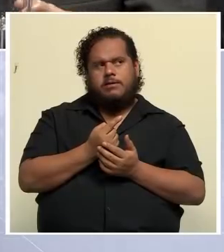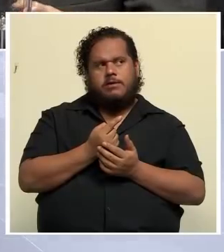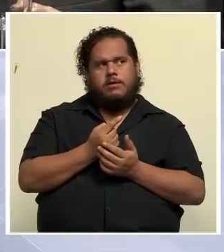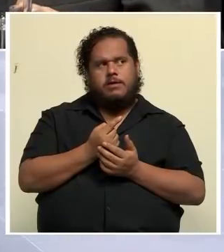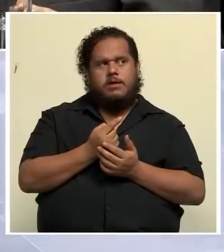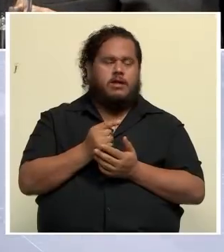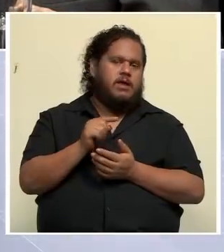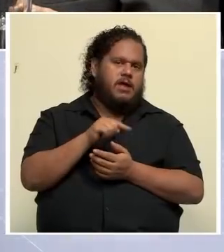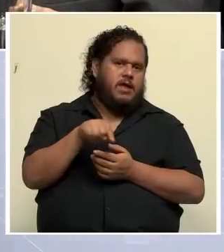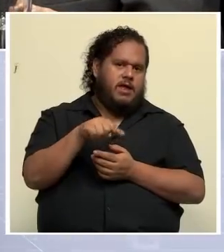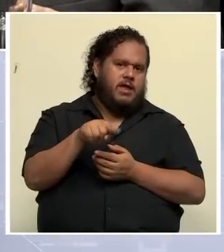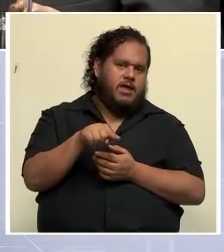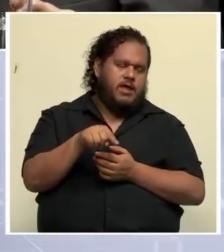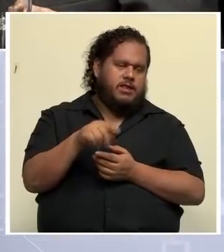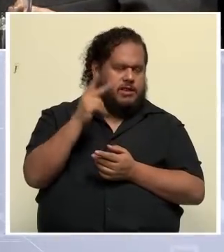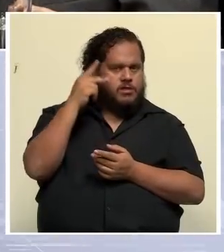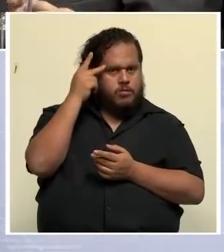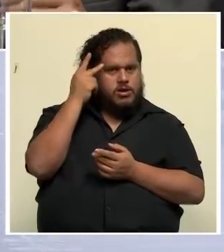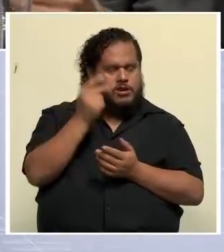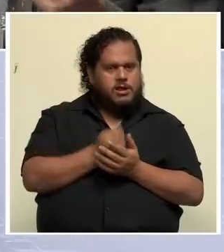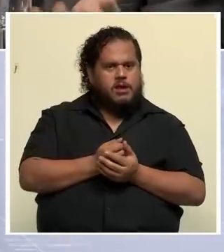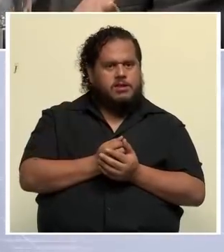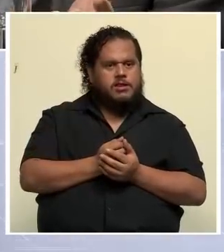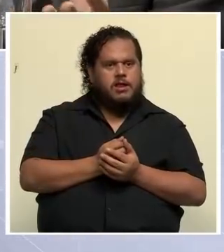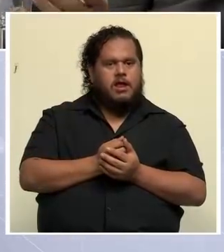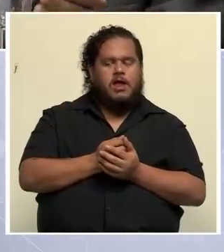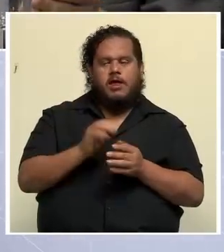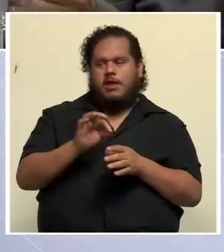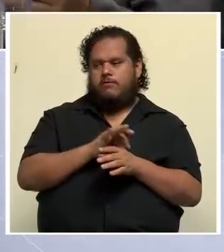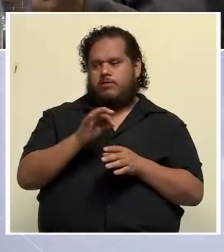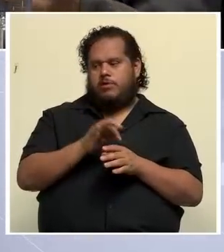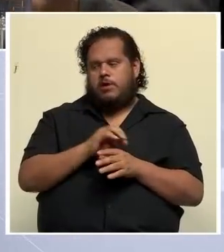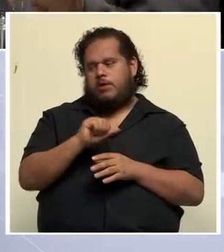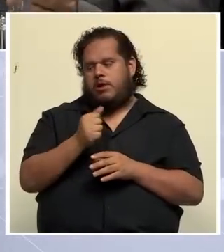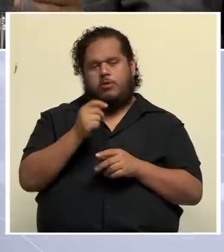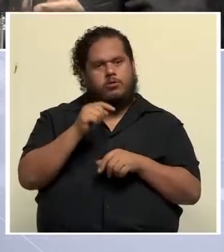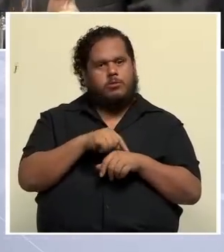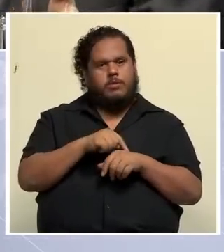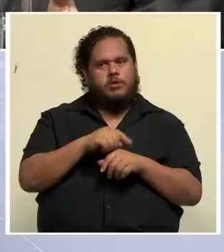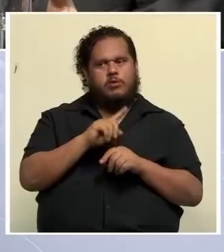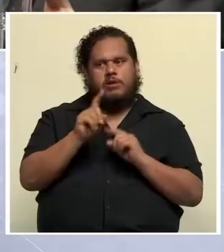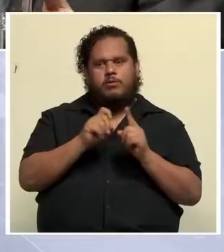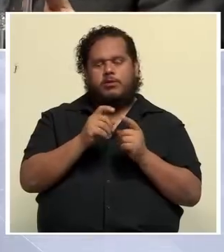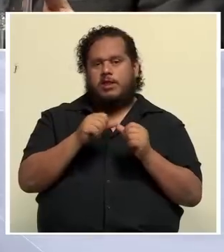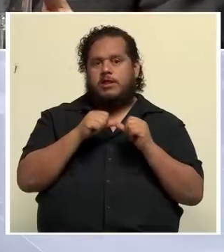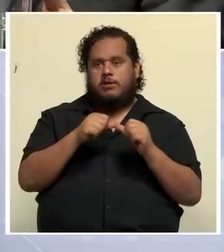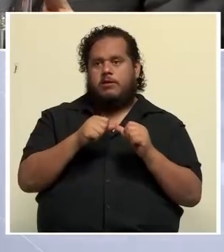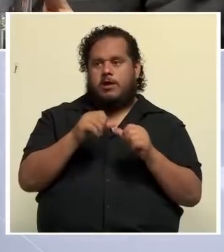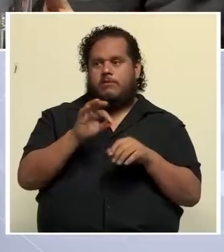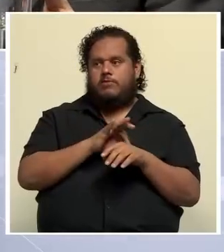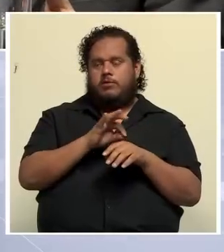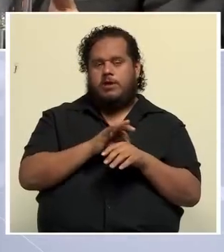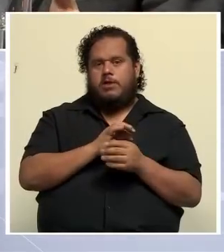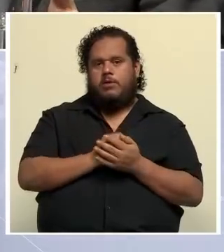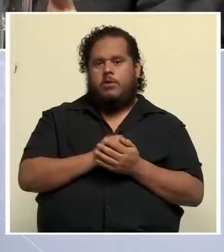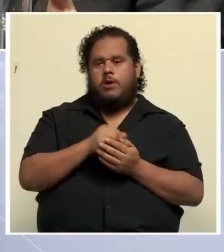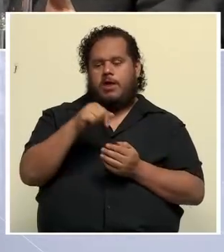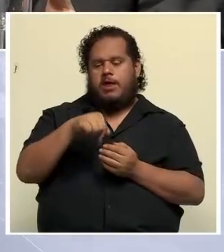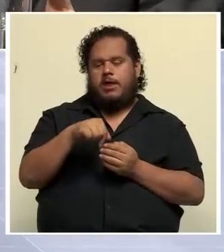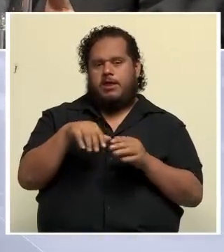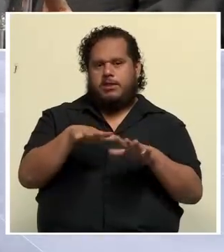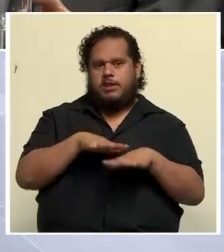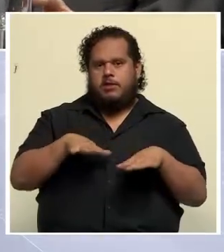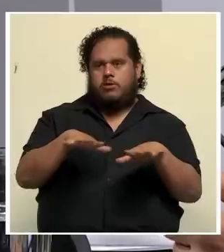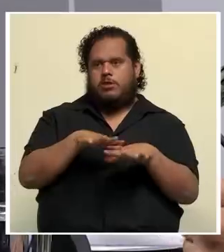en estas políticas que funcionaron en otro momento, y la pregunta es si seguirán funcionando en este